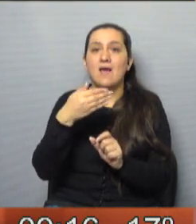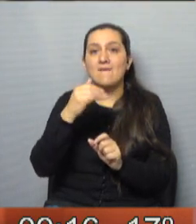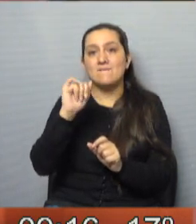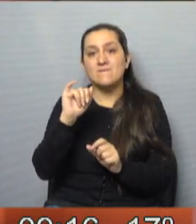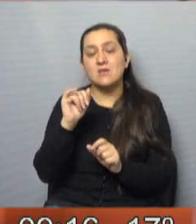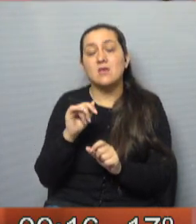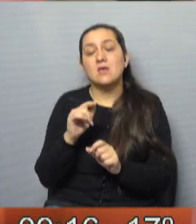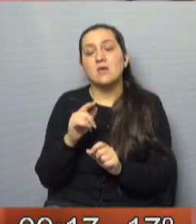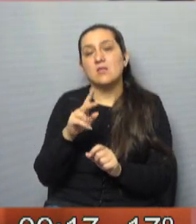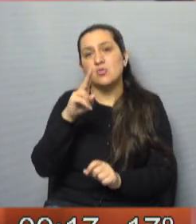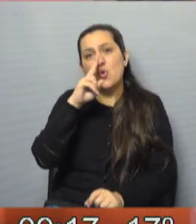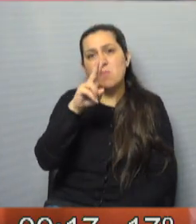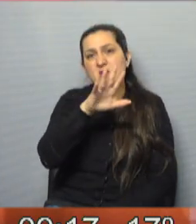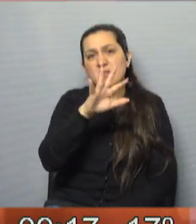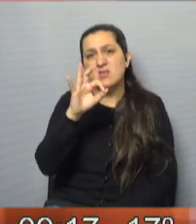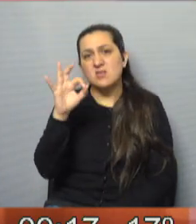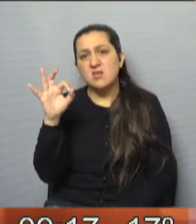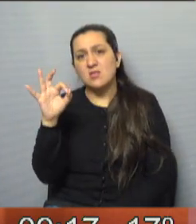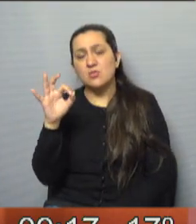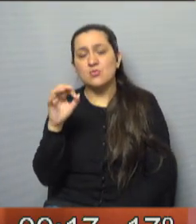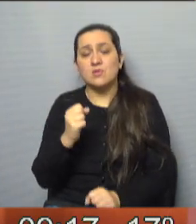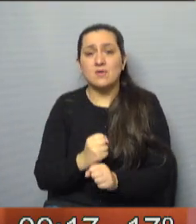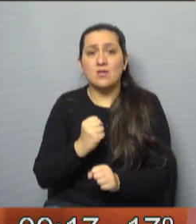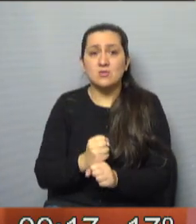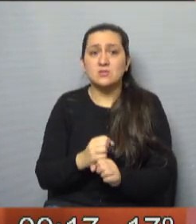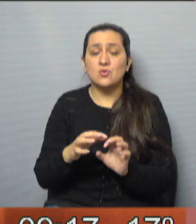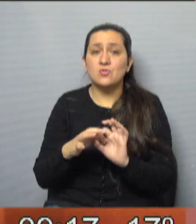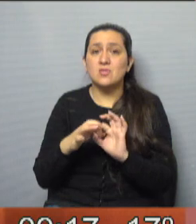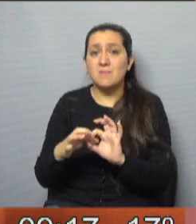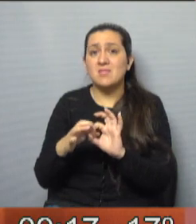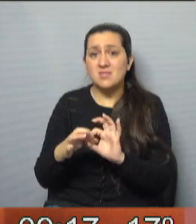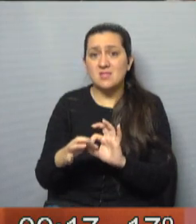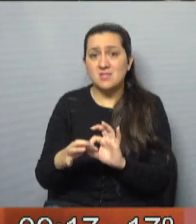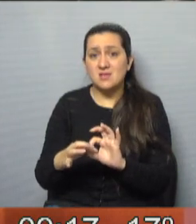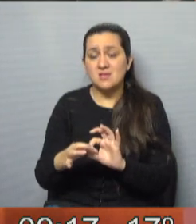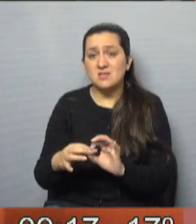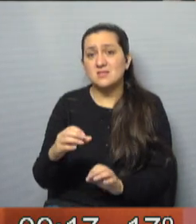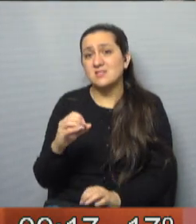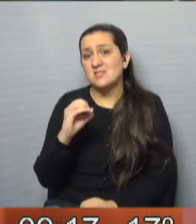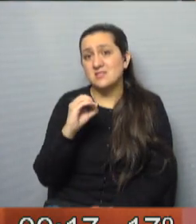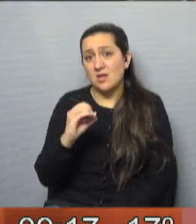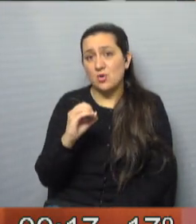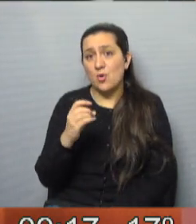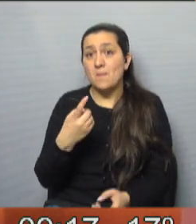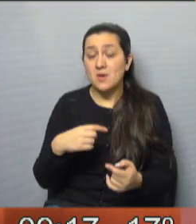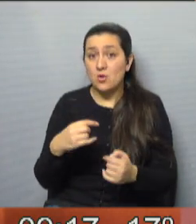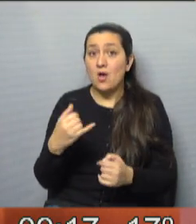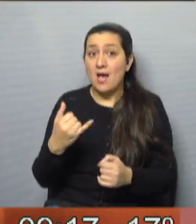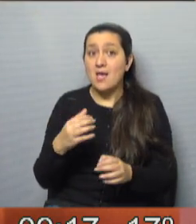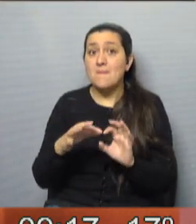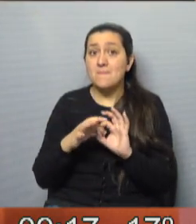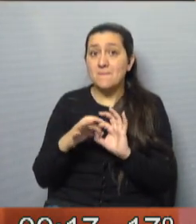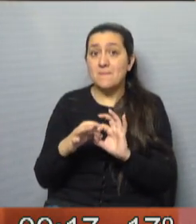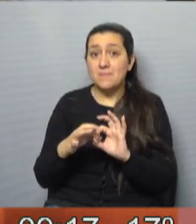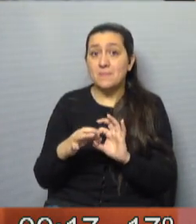los 2.500 conductores que hay, dependientes cero. ¿Está? Uh-huh. Pero los dependientes que pertenecen a la